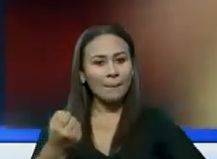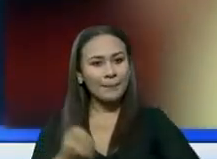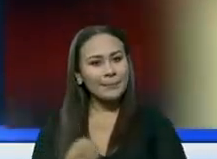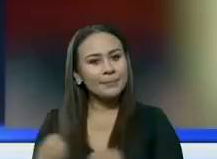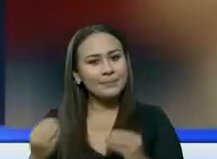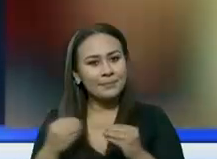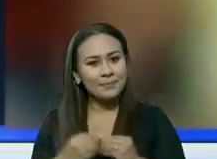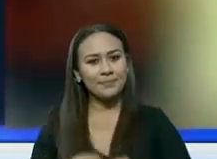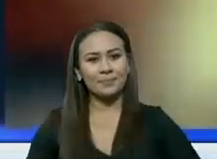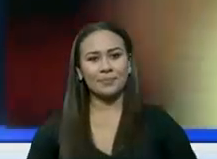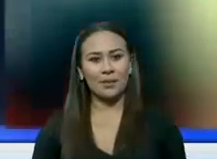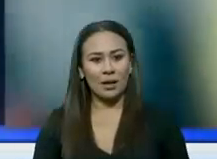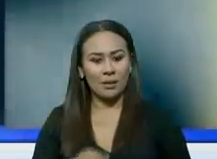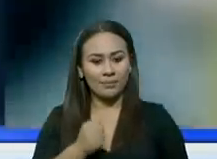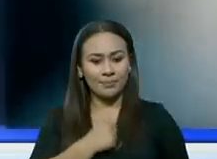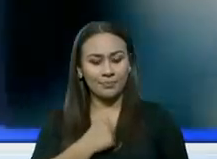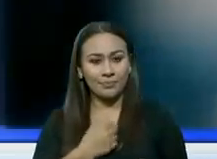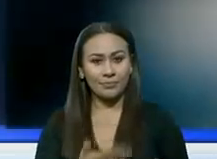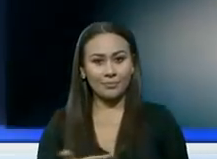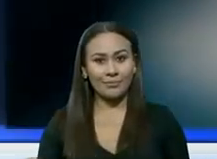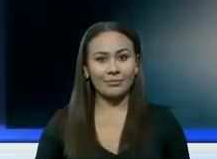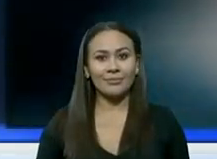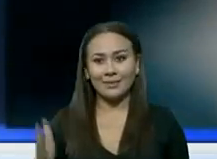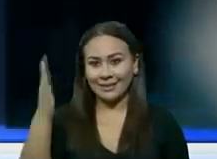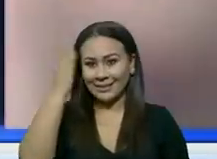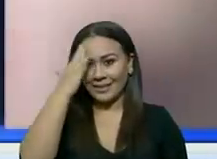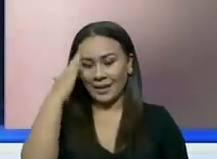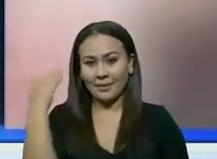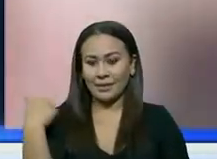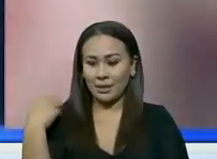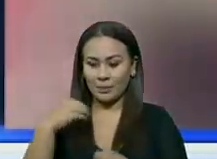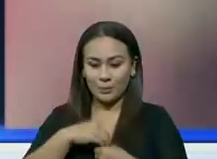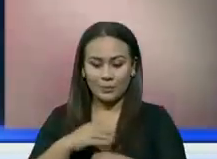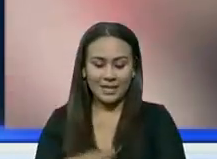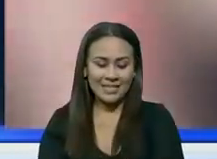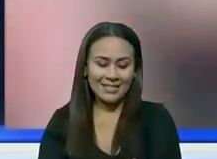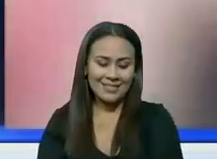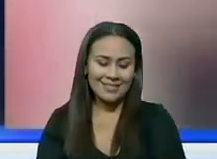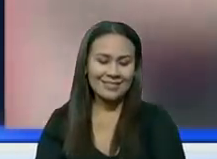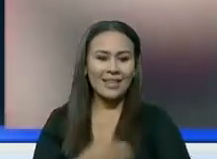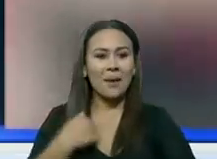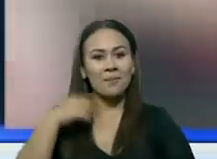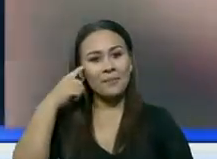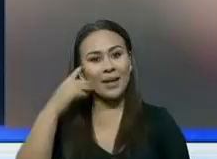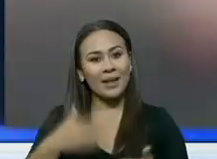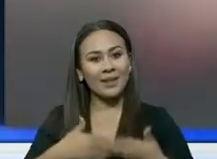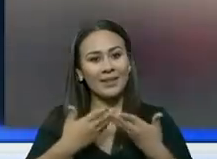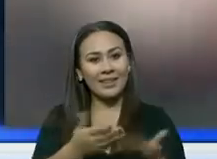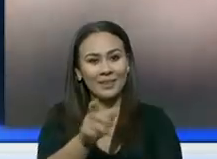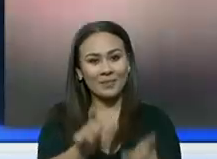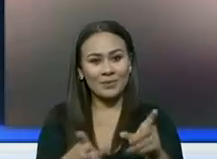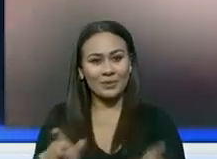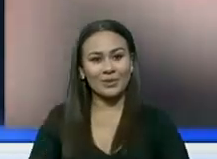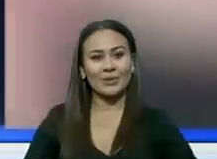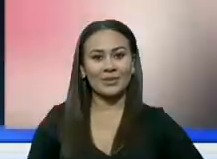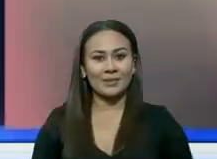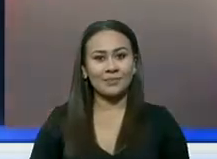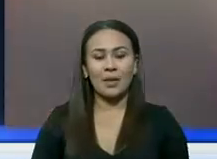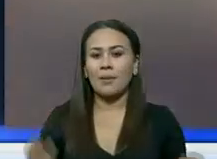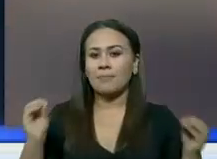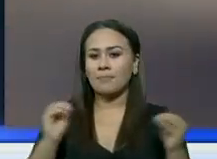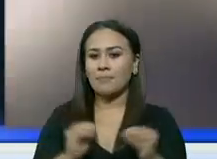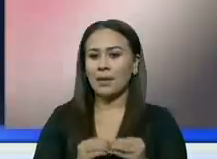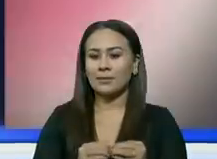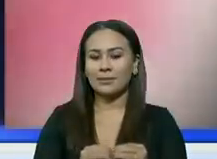de lo que uno tiene o de lo que uno sabe, de lo que uno lleva en sus venas, en su sangre, hacia la ciudadanía. Para dar más